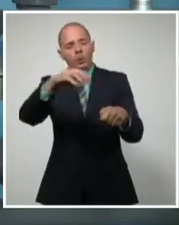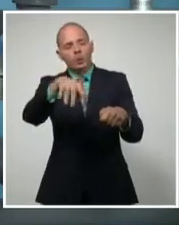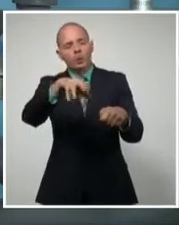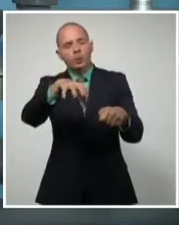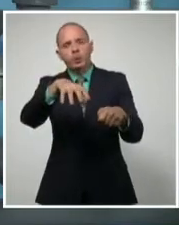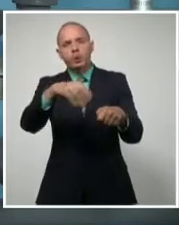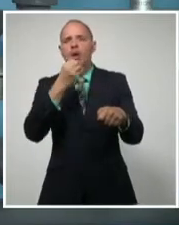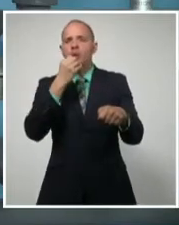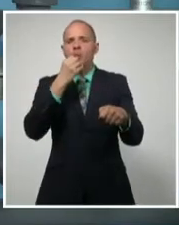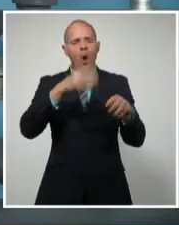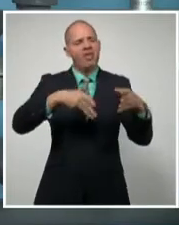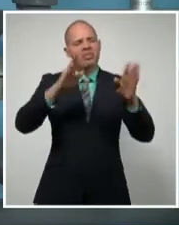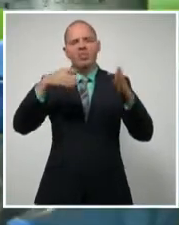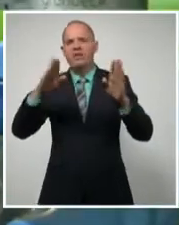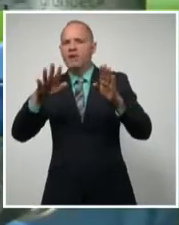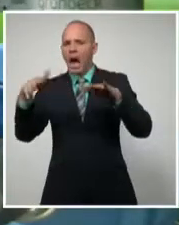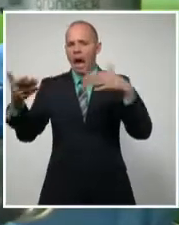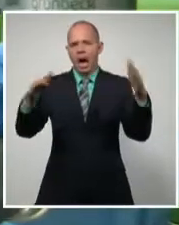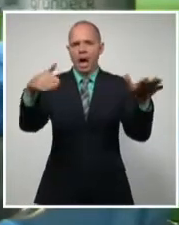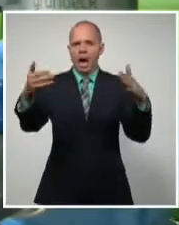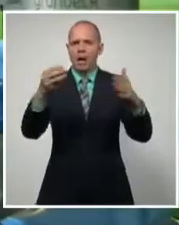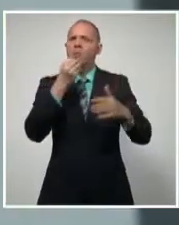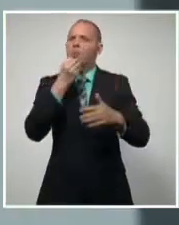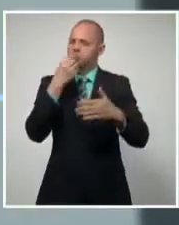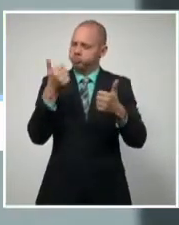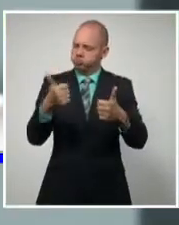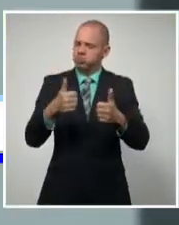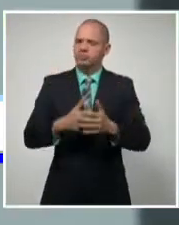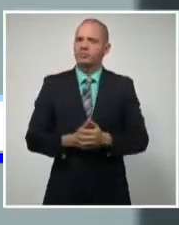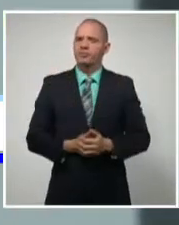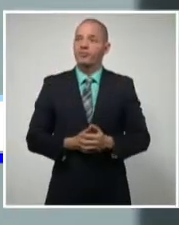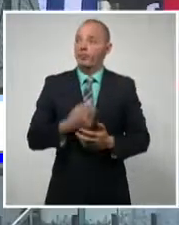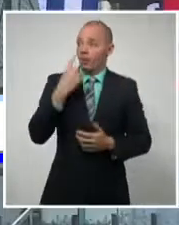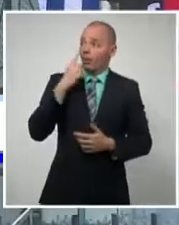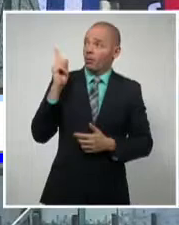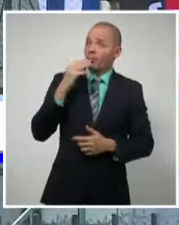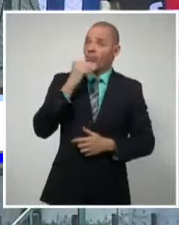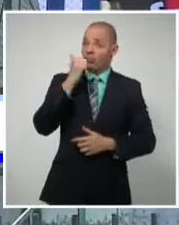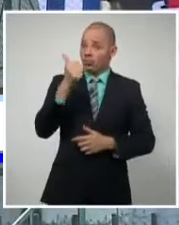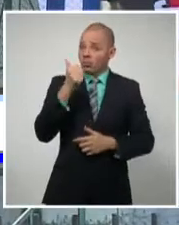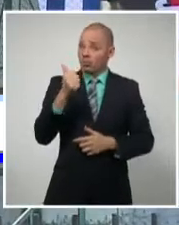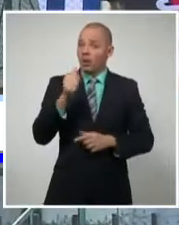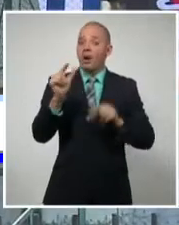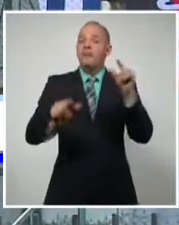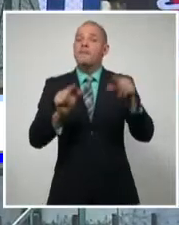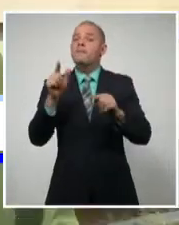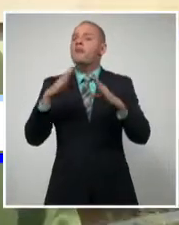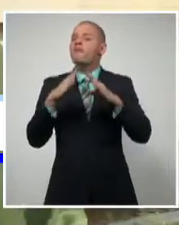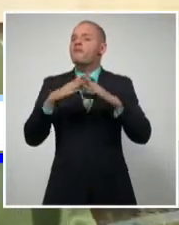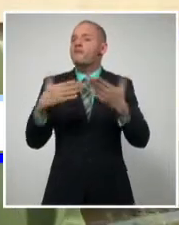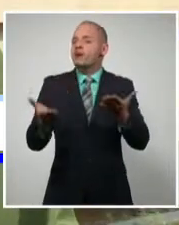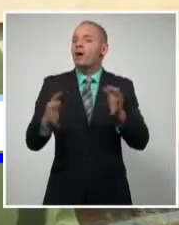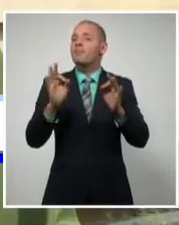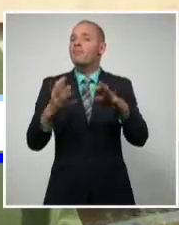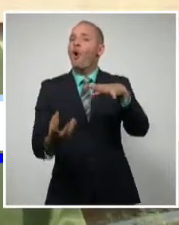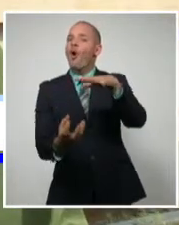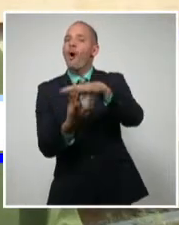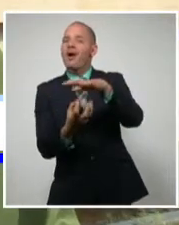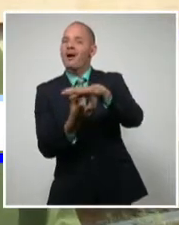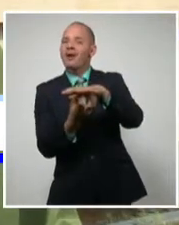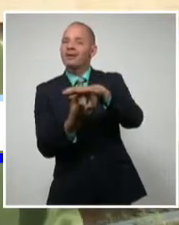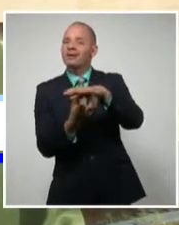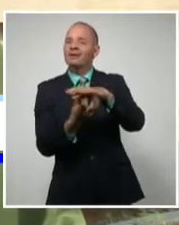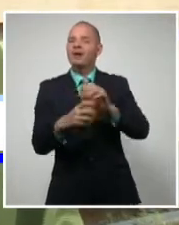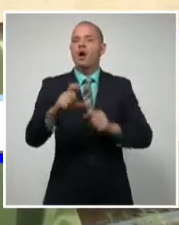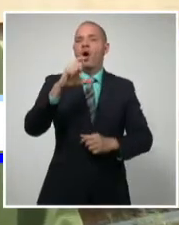los edificios aledaños a la instalación. Este proyecto beneficiará a unos 9.000 habitantes. Más calidad de vida en